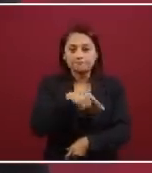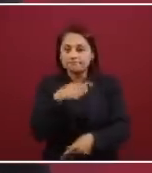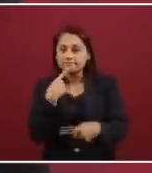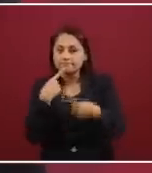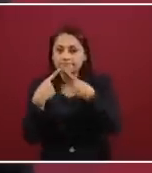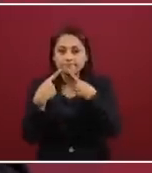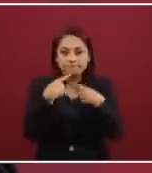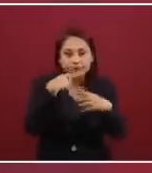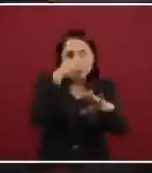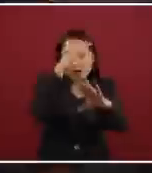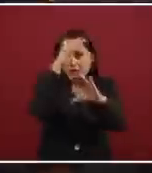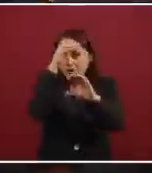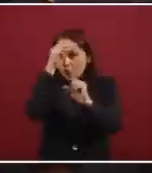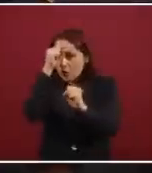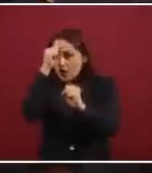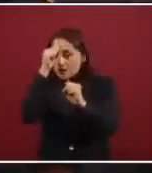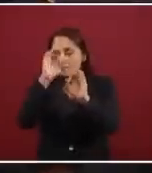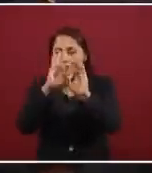y